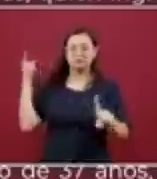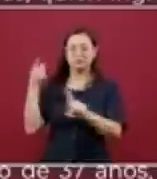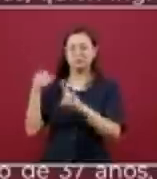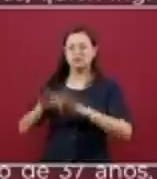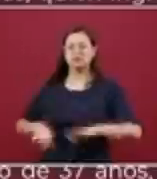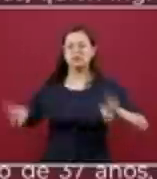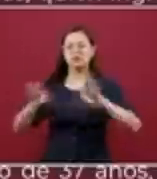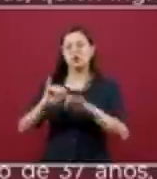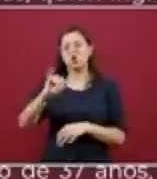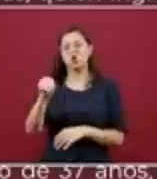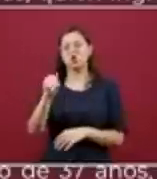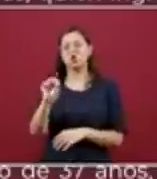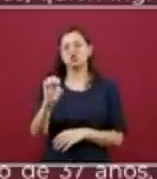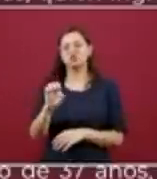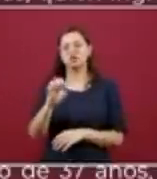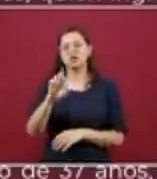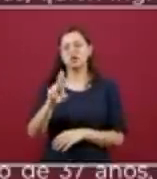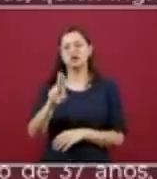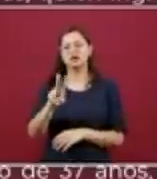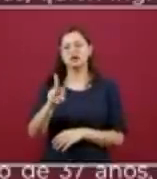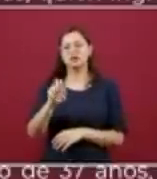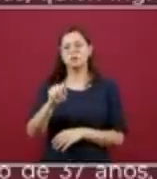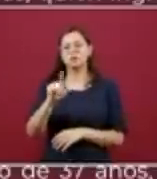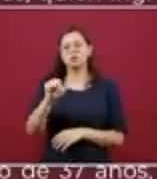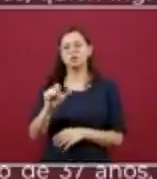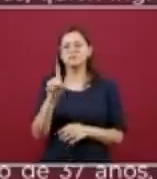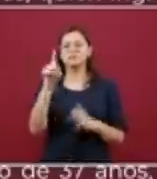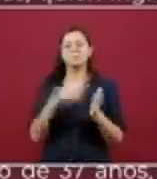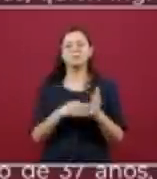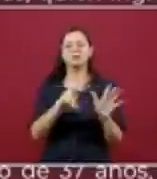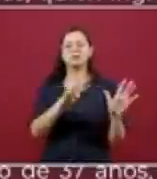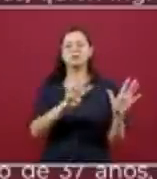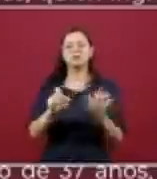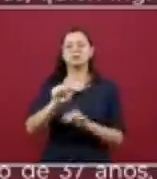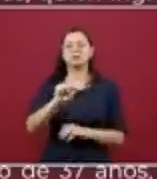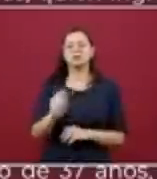José Revueltas, de 1922 a